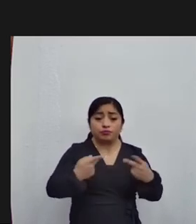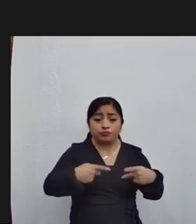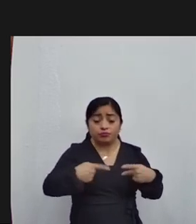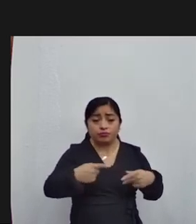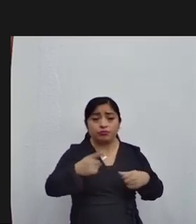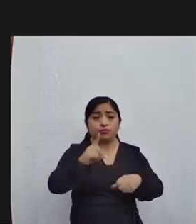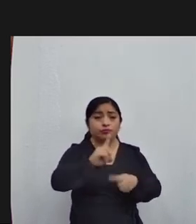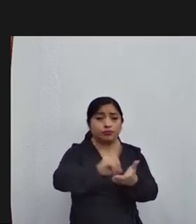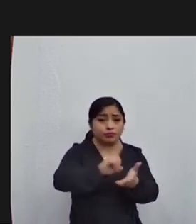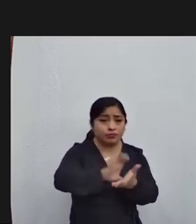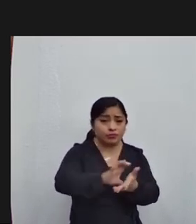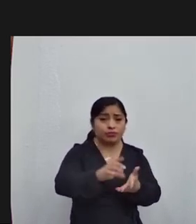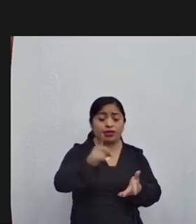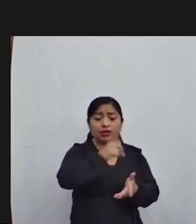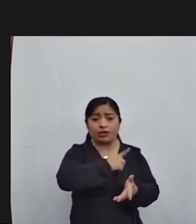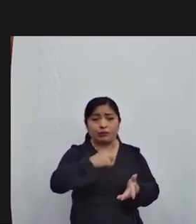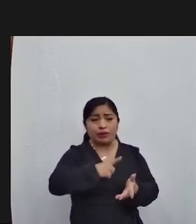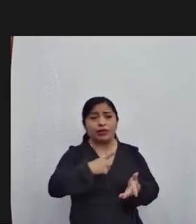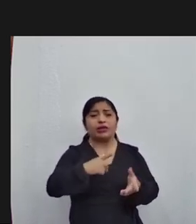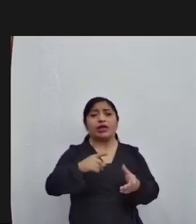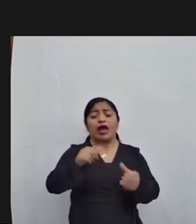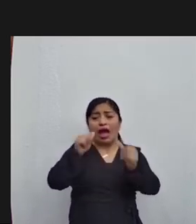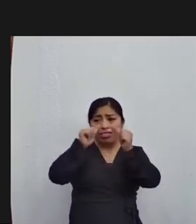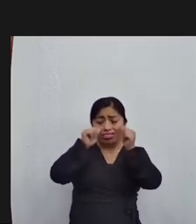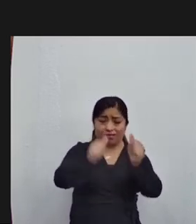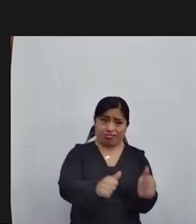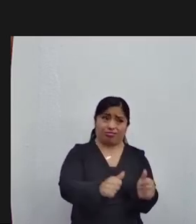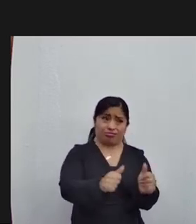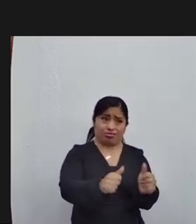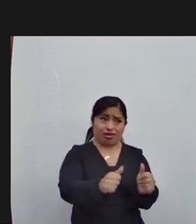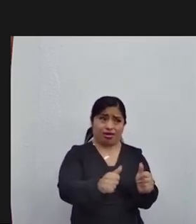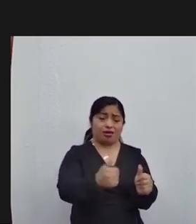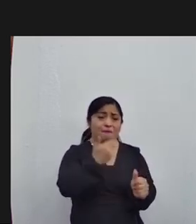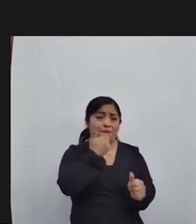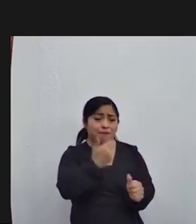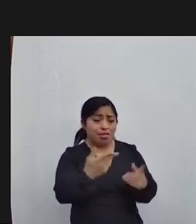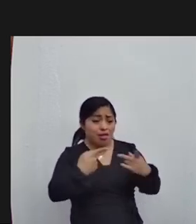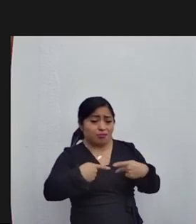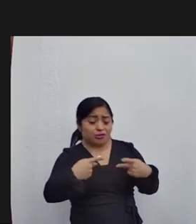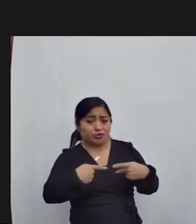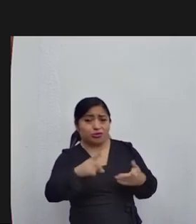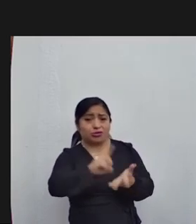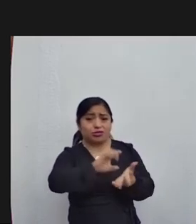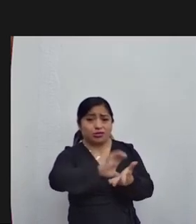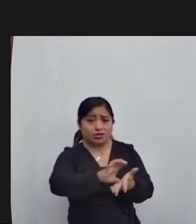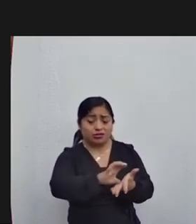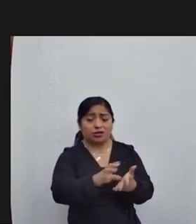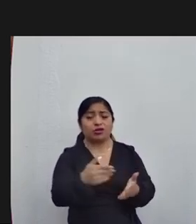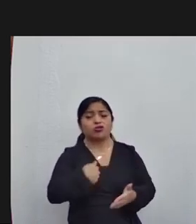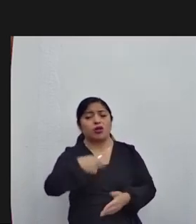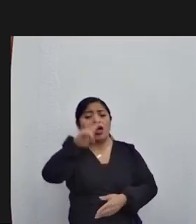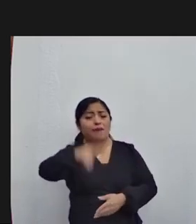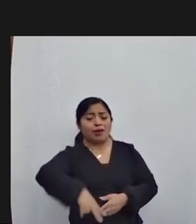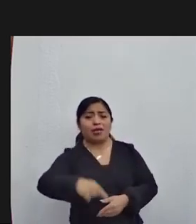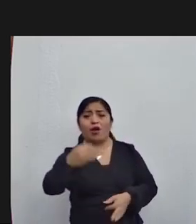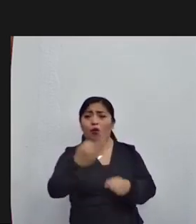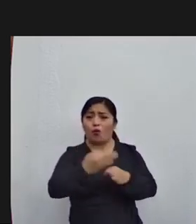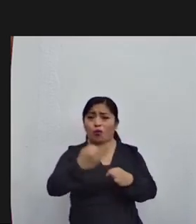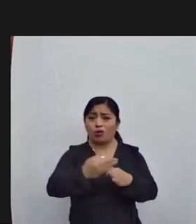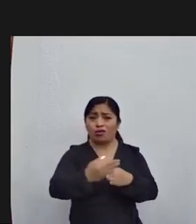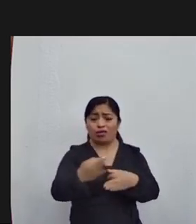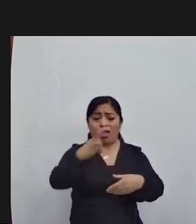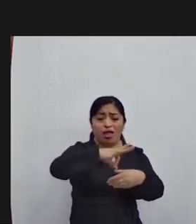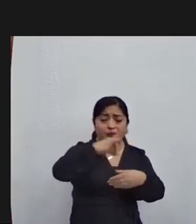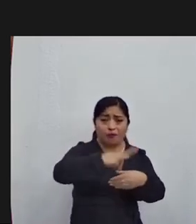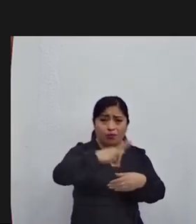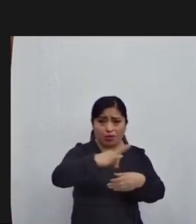sistema. Por mi parte, pues estoy encantada de participar en la consulta. La verdad es que me parece muy loable